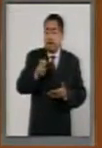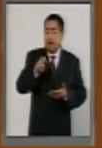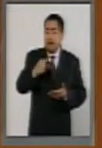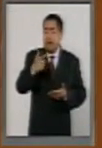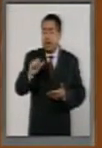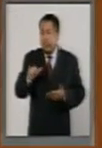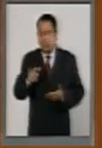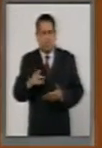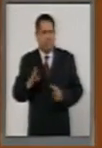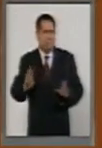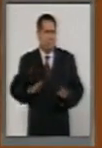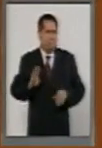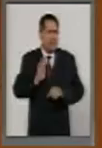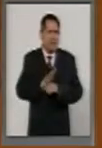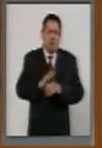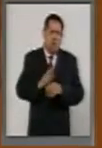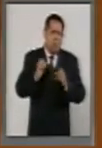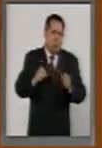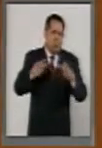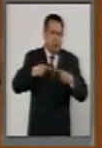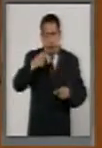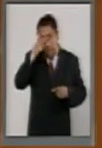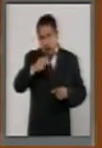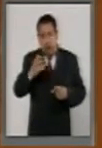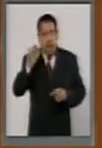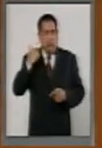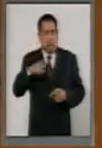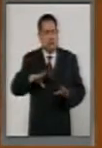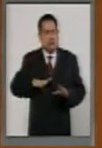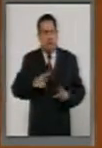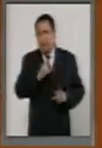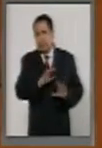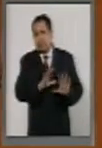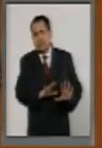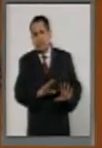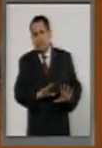muchos mexicanos que se encontraban en dichas condiciones